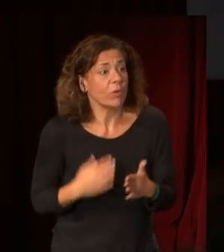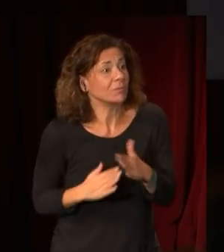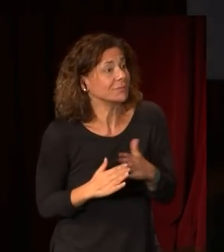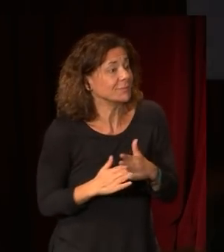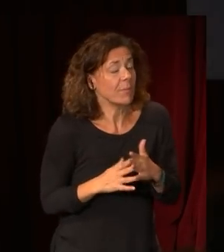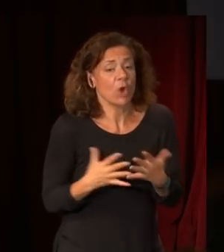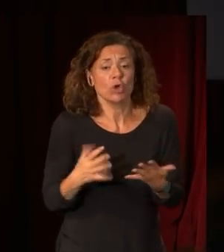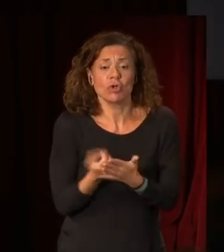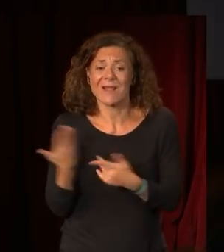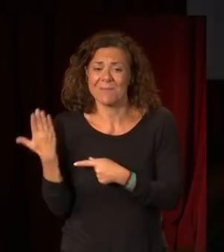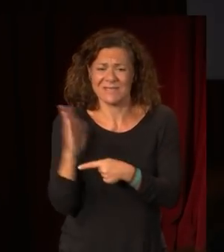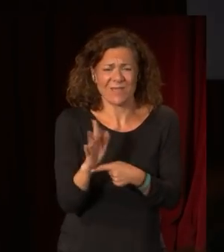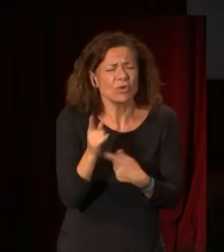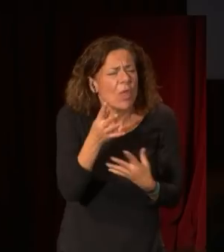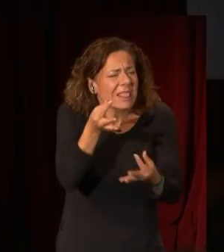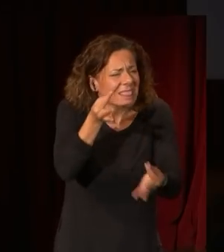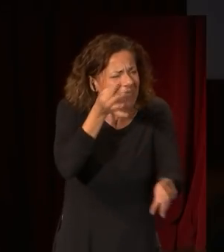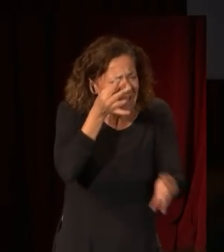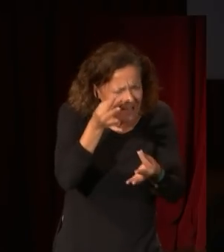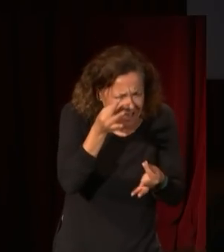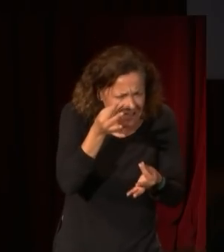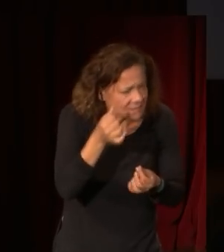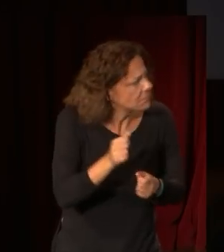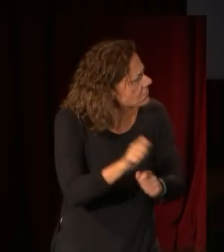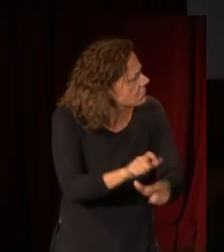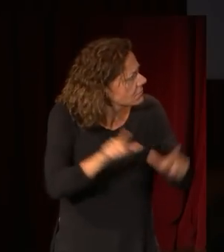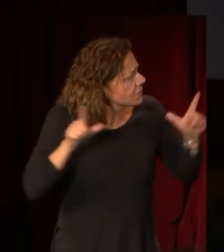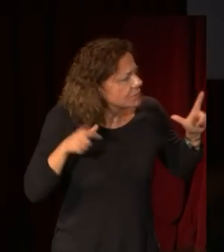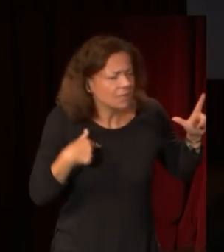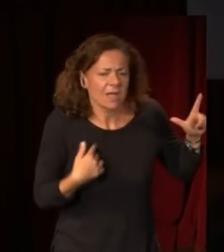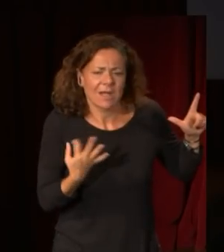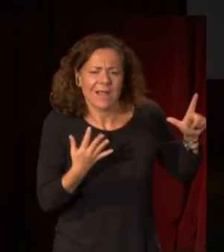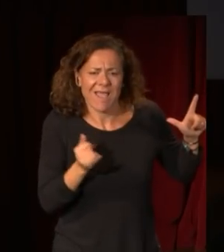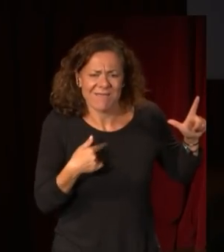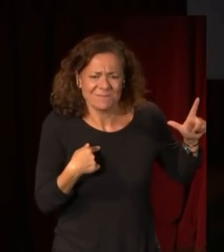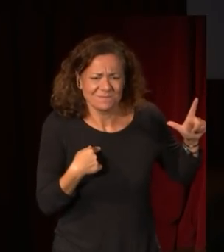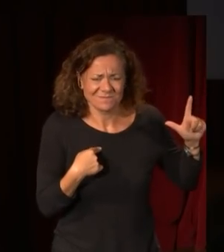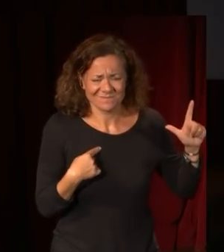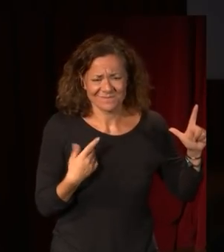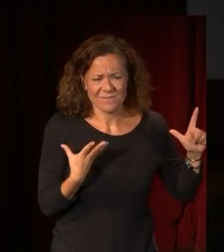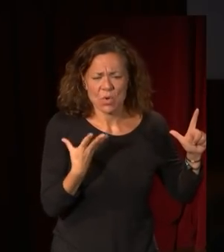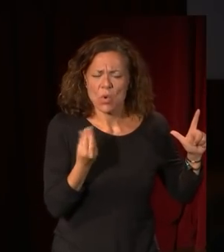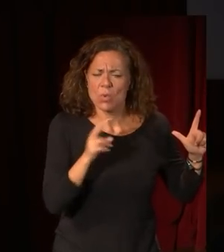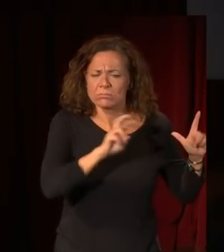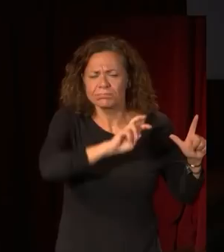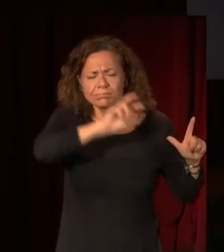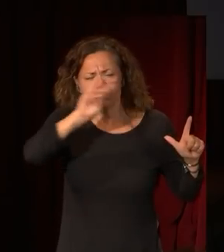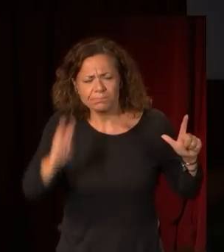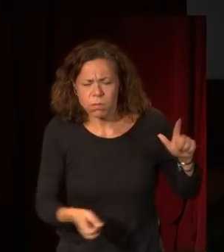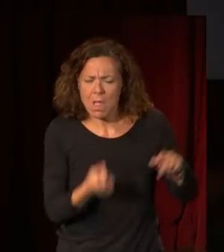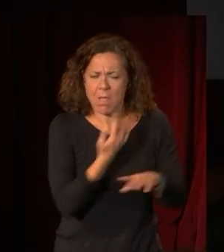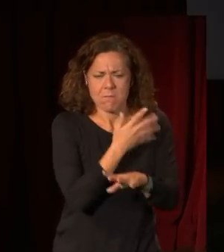la representación está llena de detalles y los primeros planos con la presencia de numerosas numerosas especies botánicas